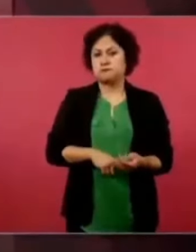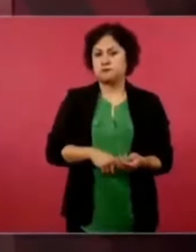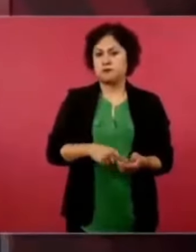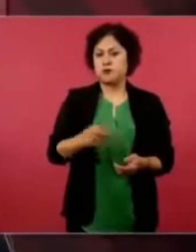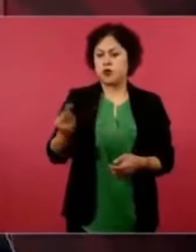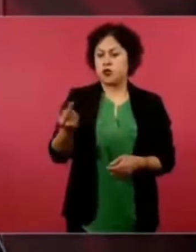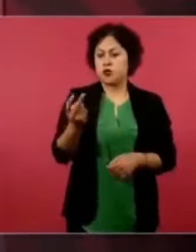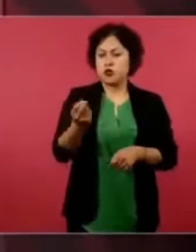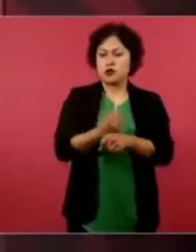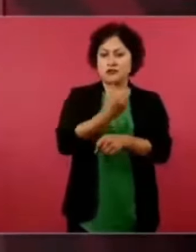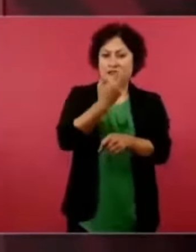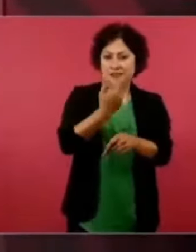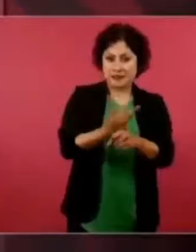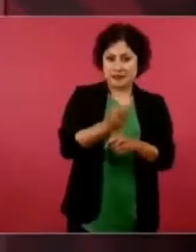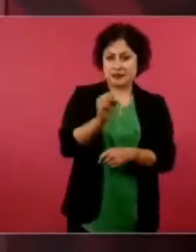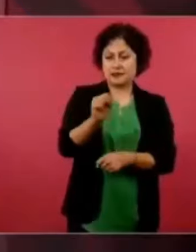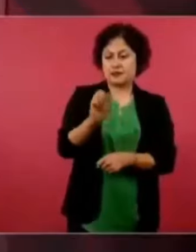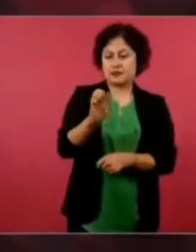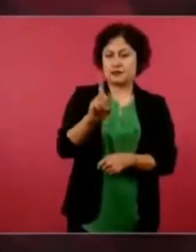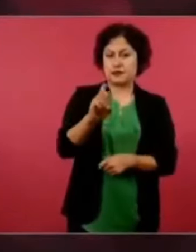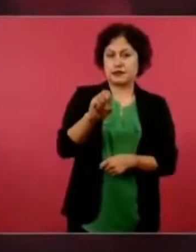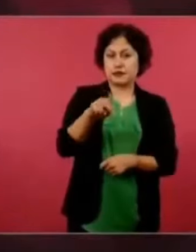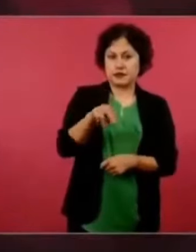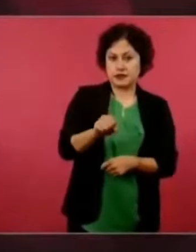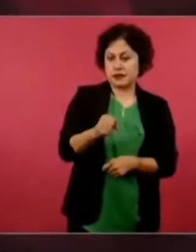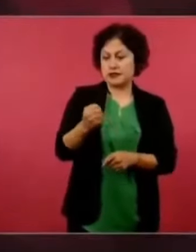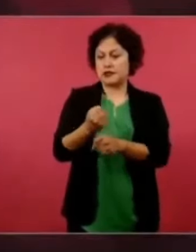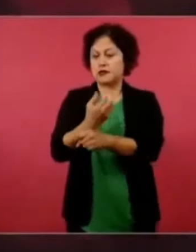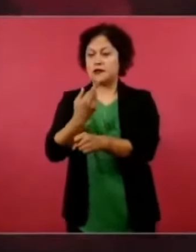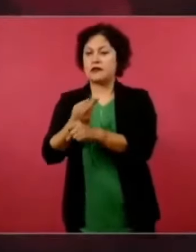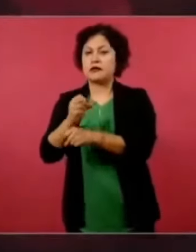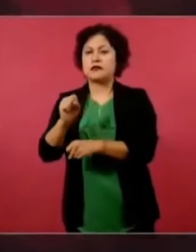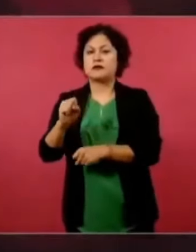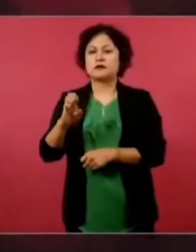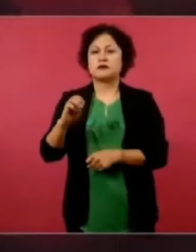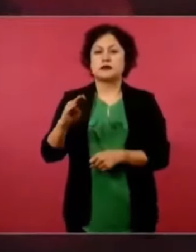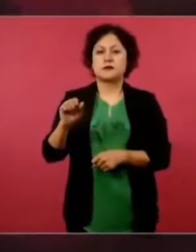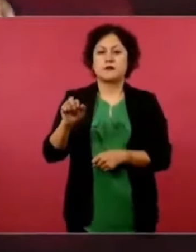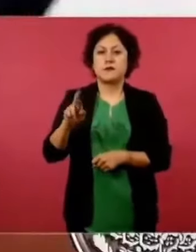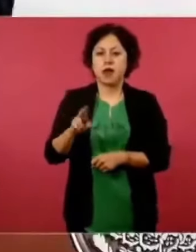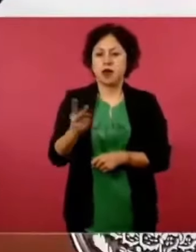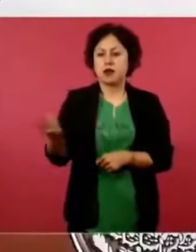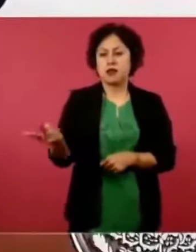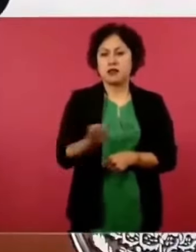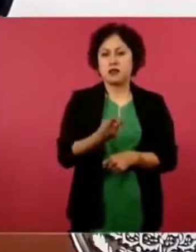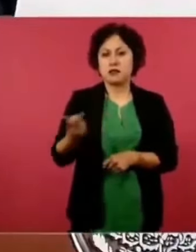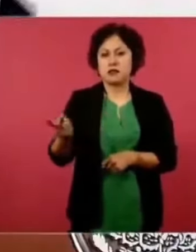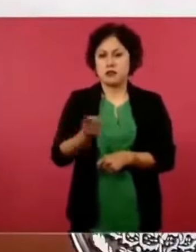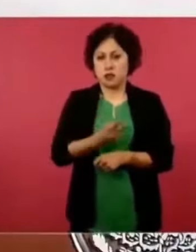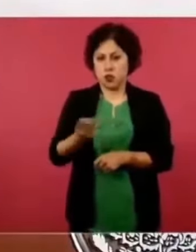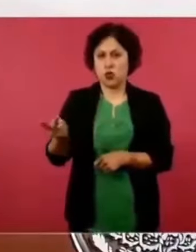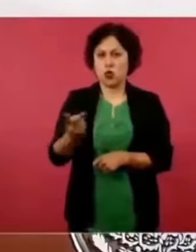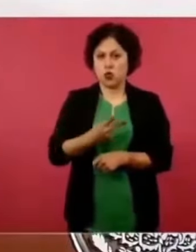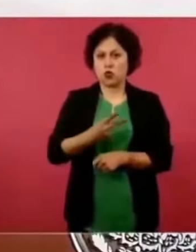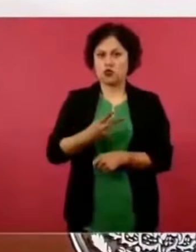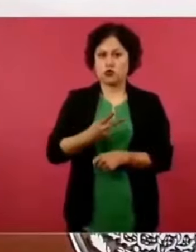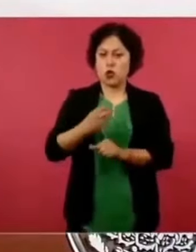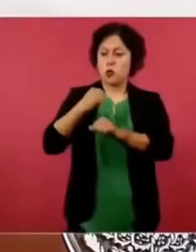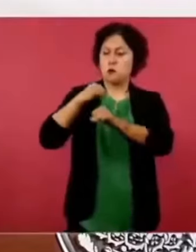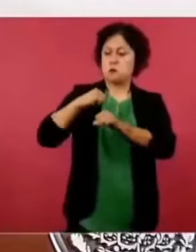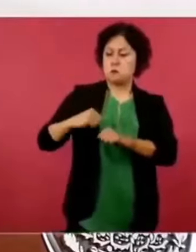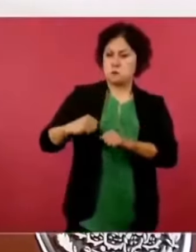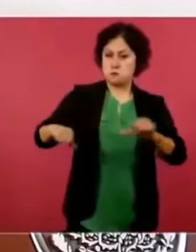defensa y marina tienen funciones antes era una sola